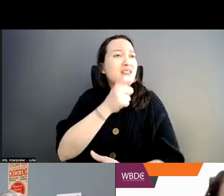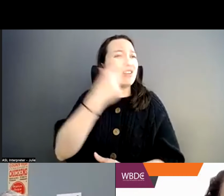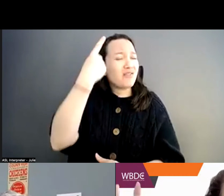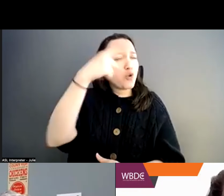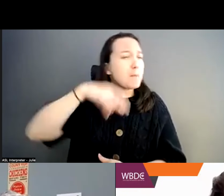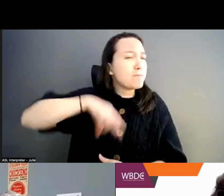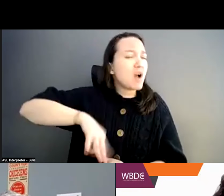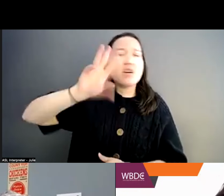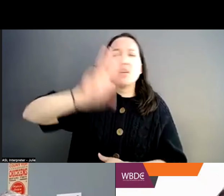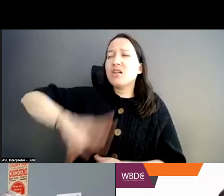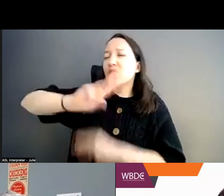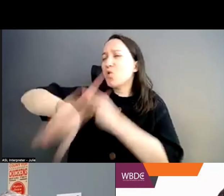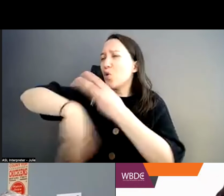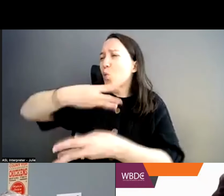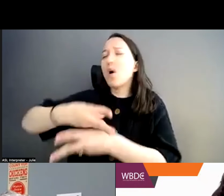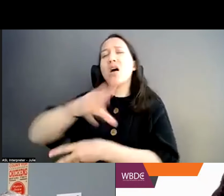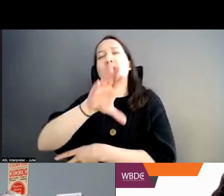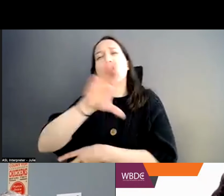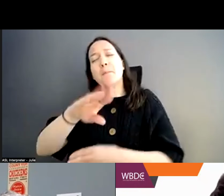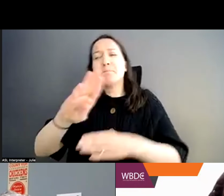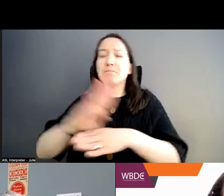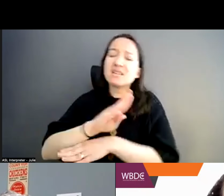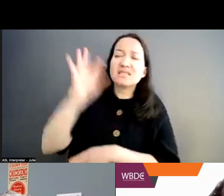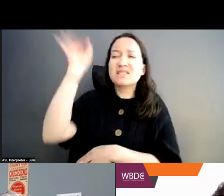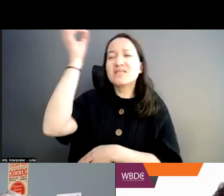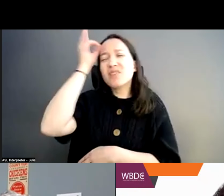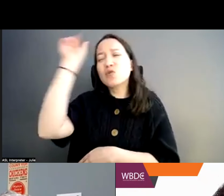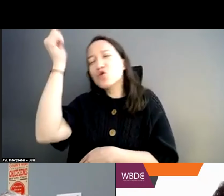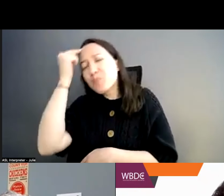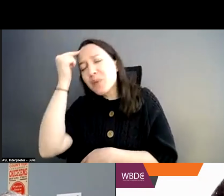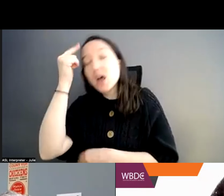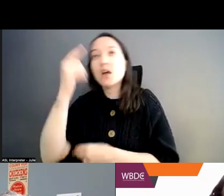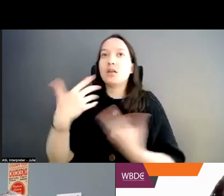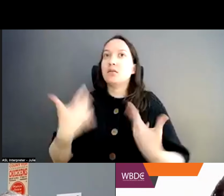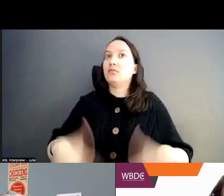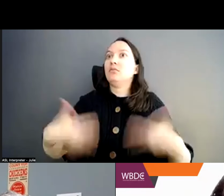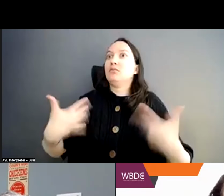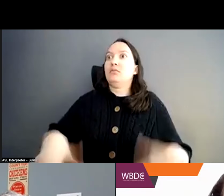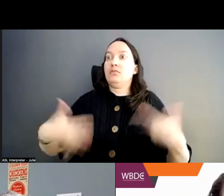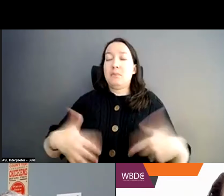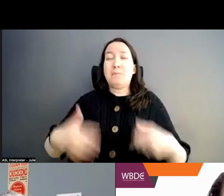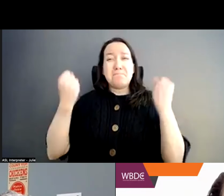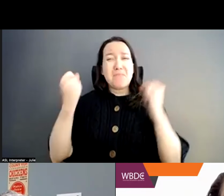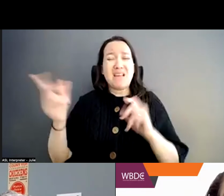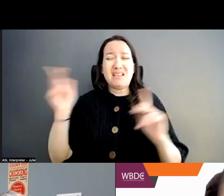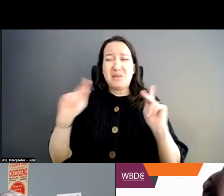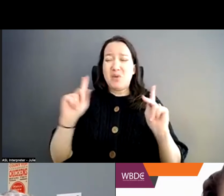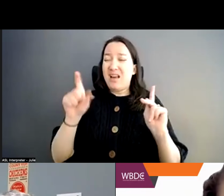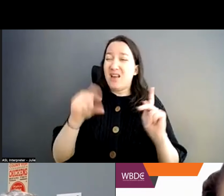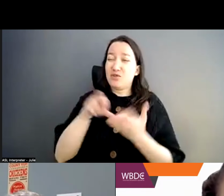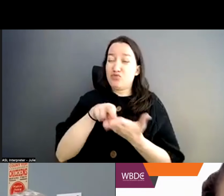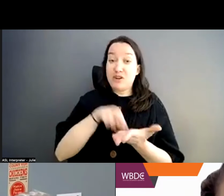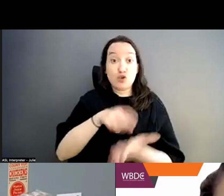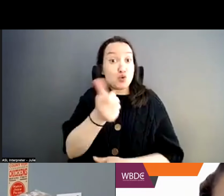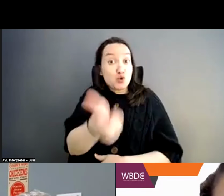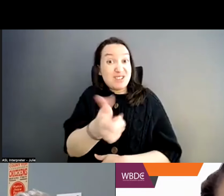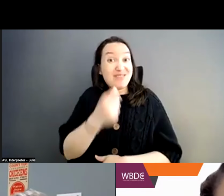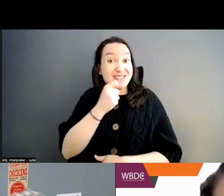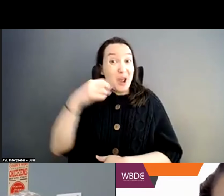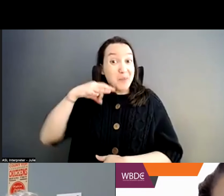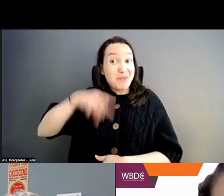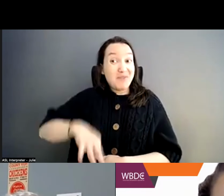registrarse sin ánimo de lucro por todo el mundo, compañías que hacen negocio con el gobierno federal. Así que hay muchas personas diferentes que